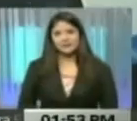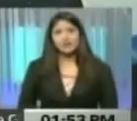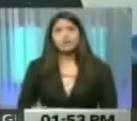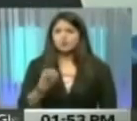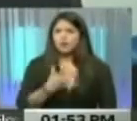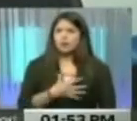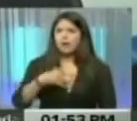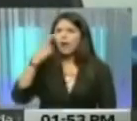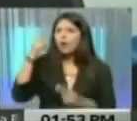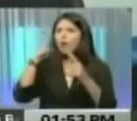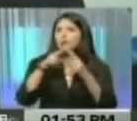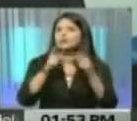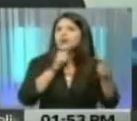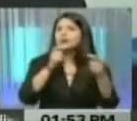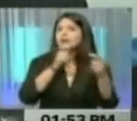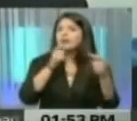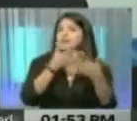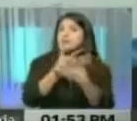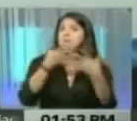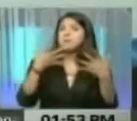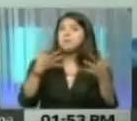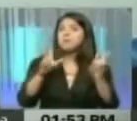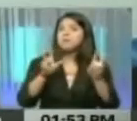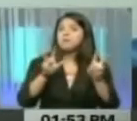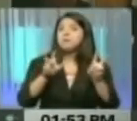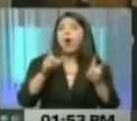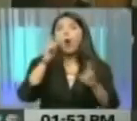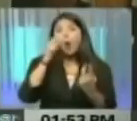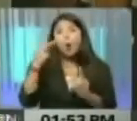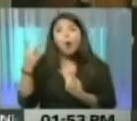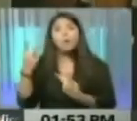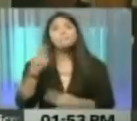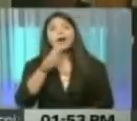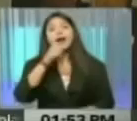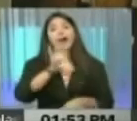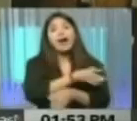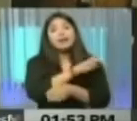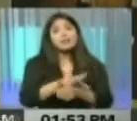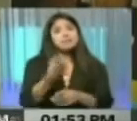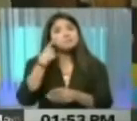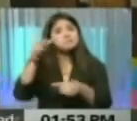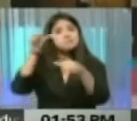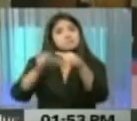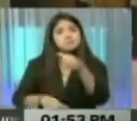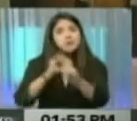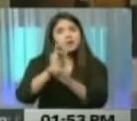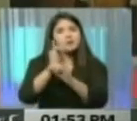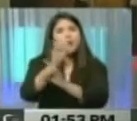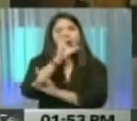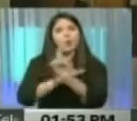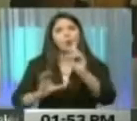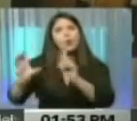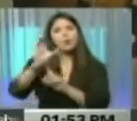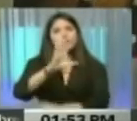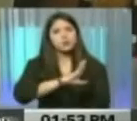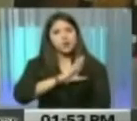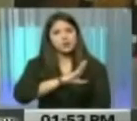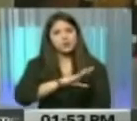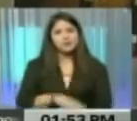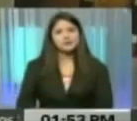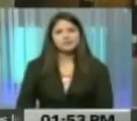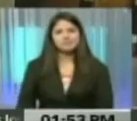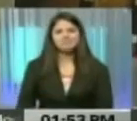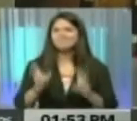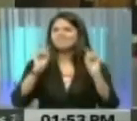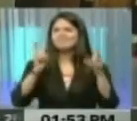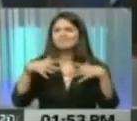deseas conocer la entrevista más actual hecha a Gualberto Ibarretto, te recomiendo visitar la página Cultura Nuestra, cuyo